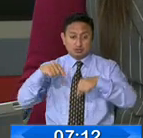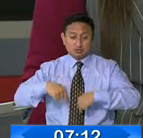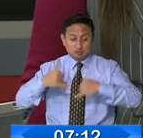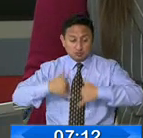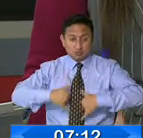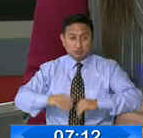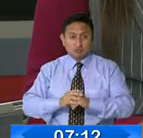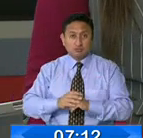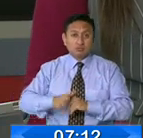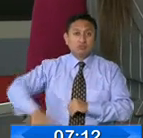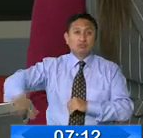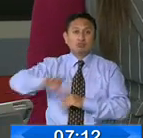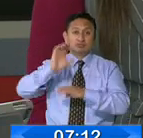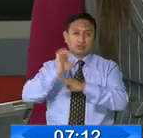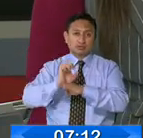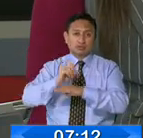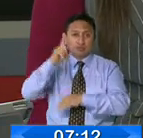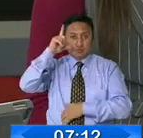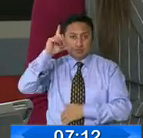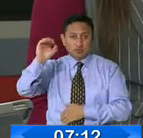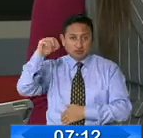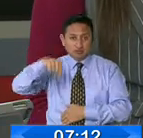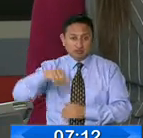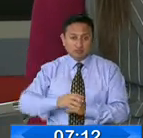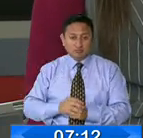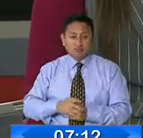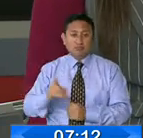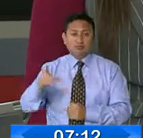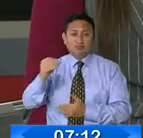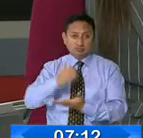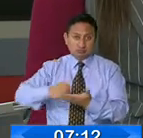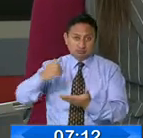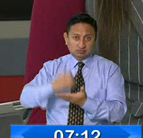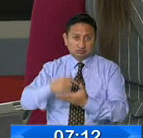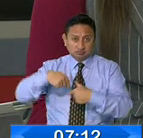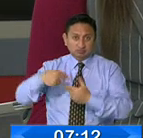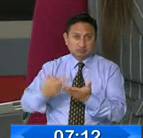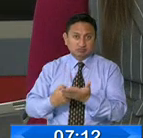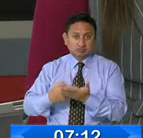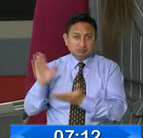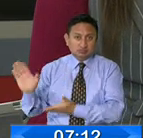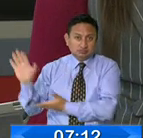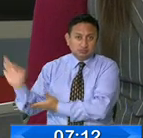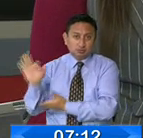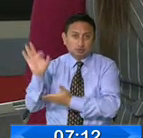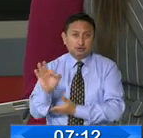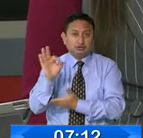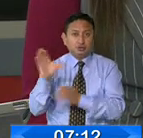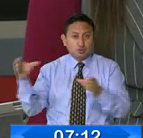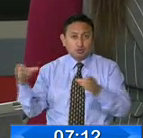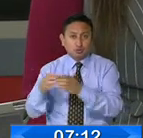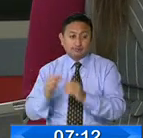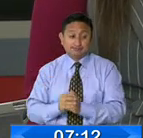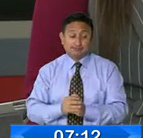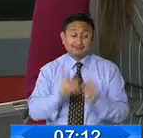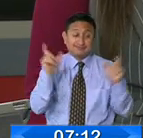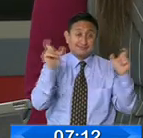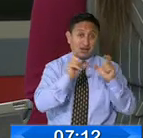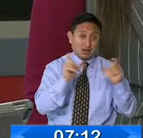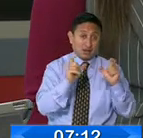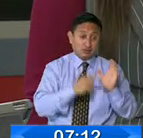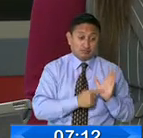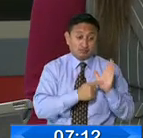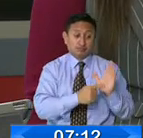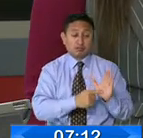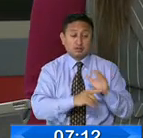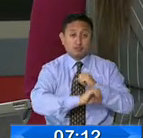continúan recorriendo el país. Guillermo Lasso estuvo en la provincia de El Oro, donde se reunió con representantes de varios sectores, mientras que Andrés Arauz